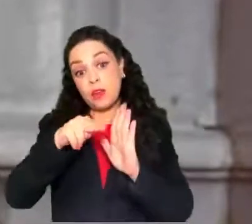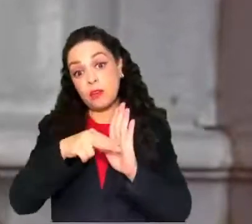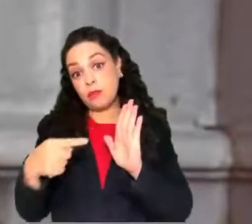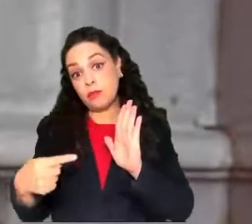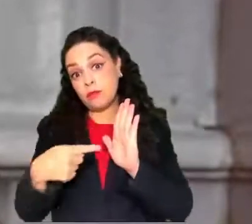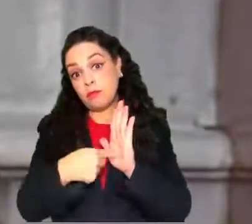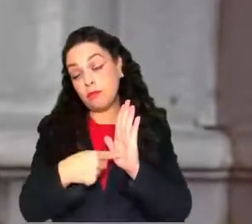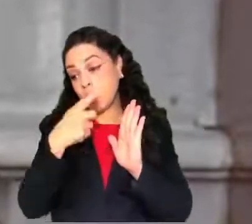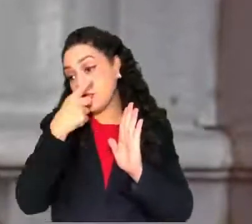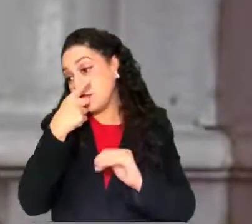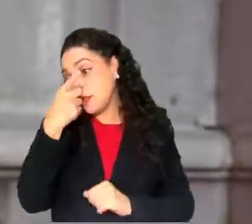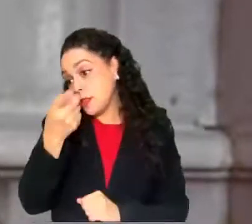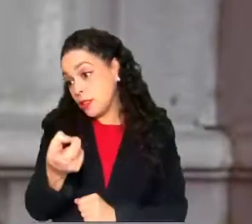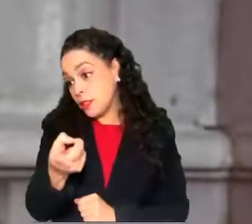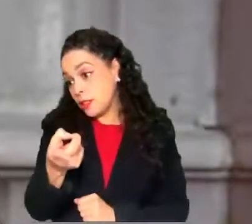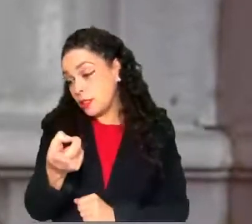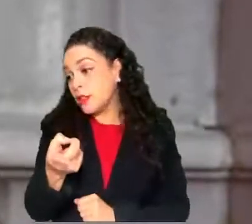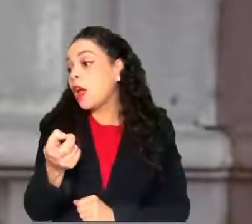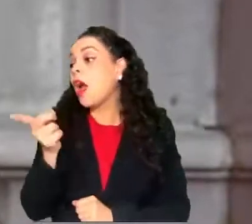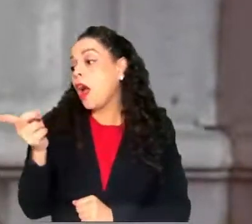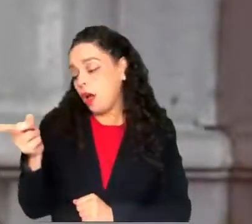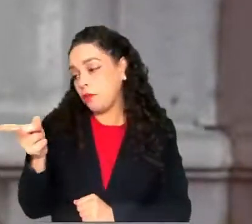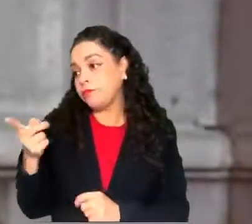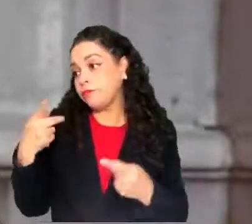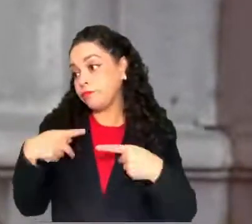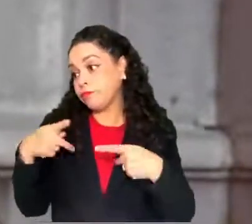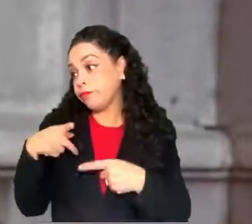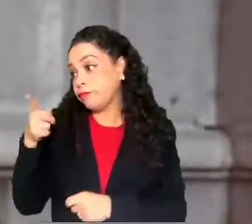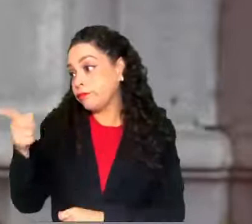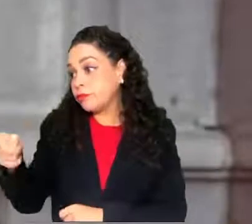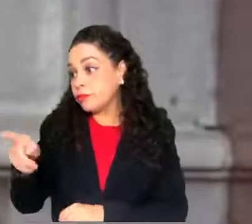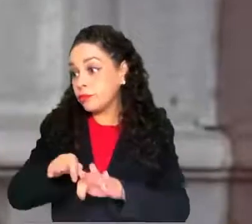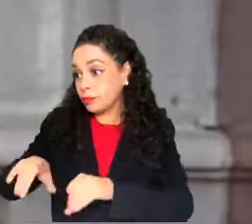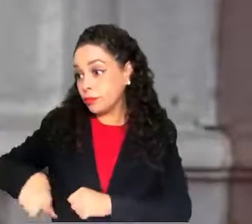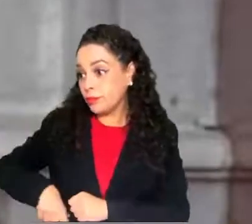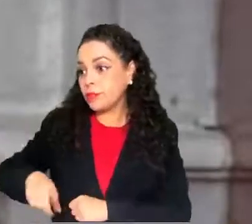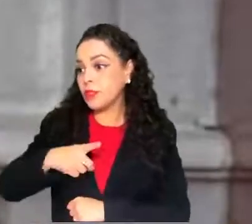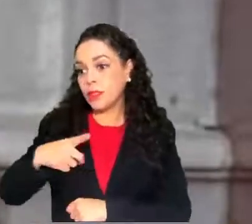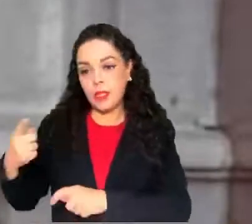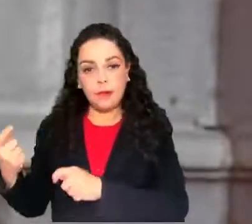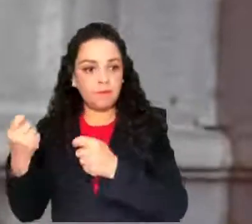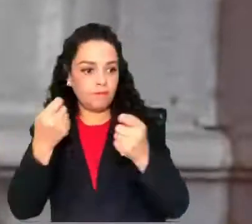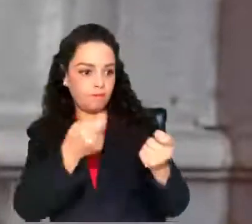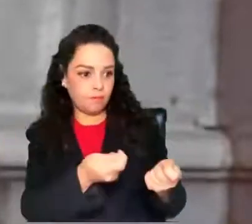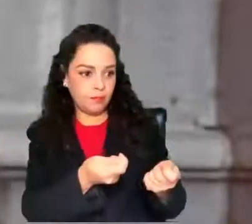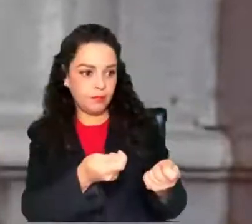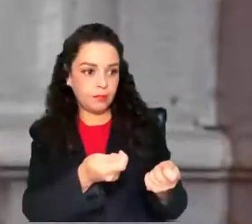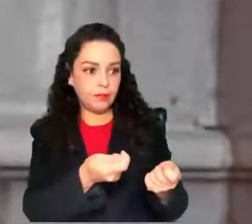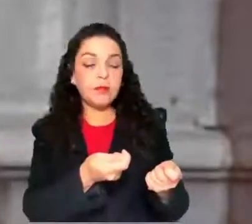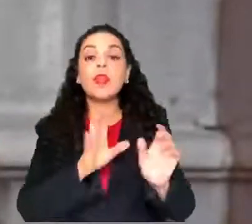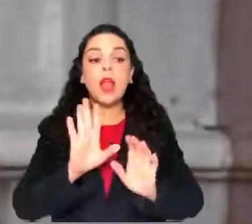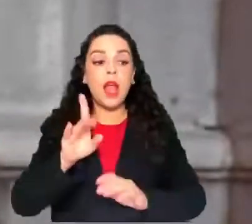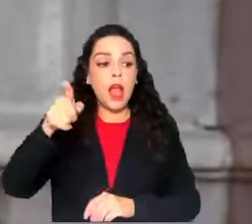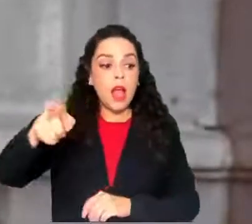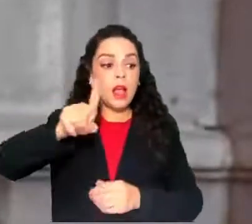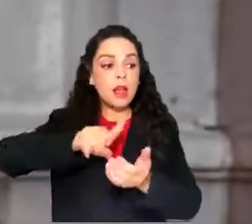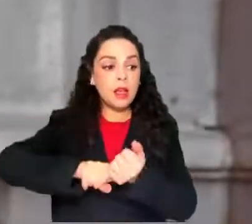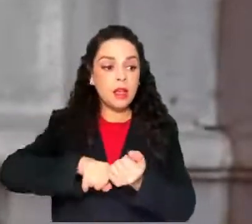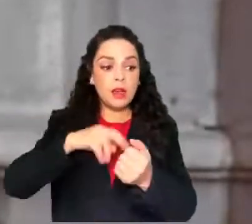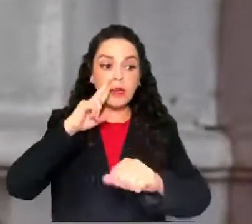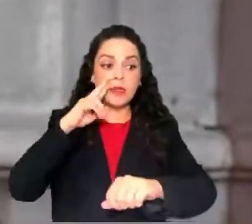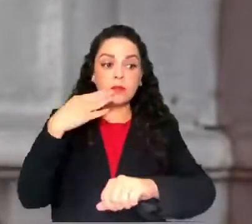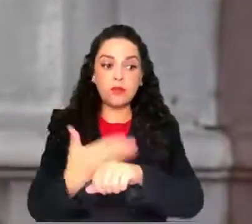dicha integra entrega es decir la obligación de rendir cuentas es subsidiaria de una responsabilidad previa